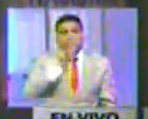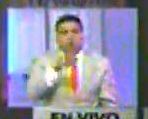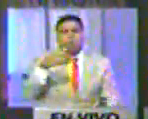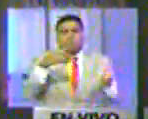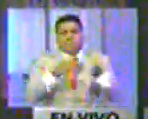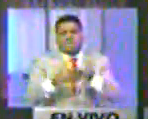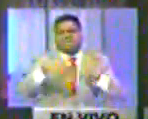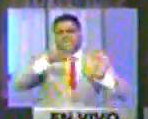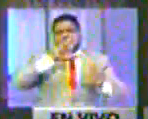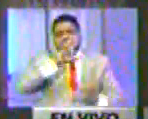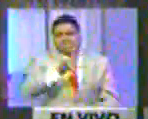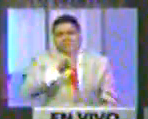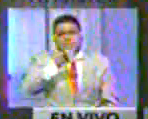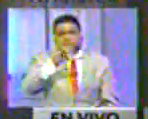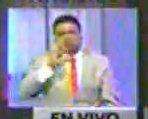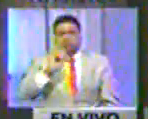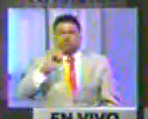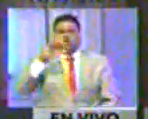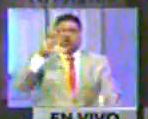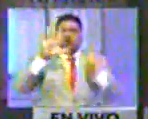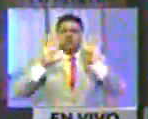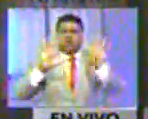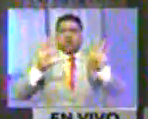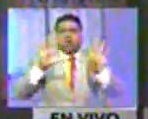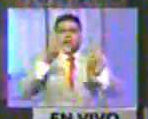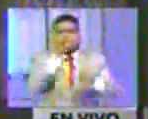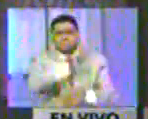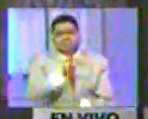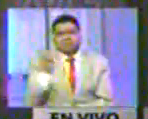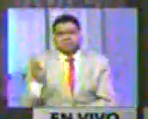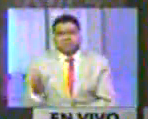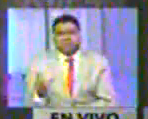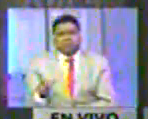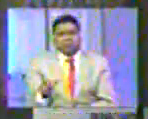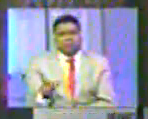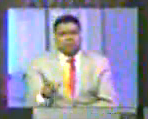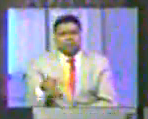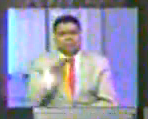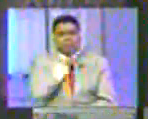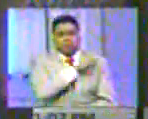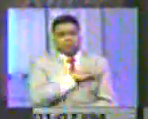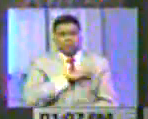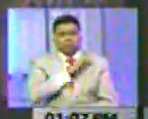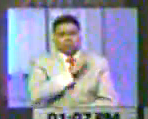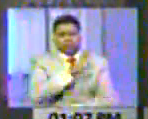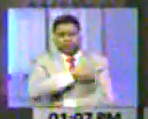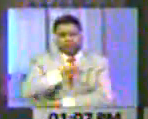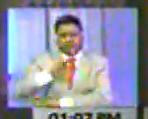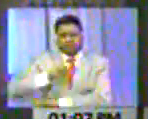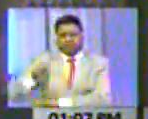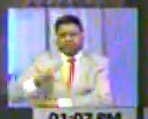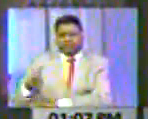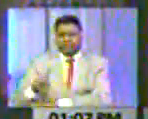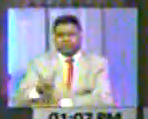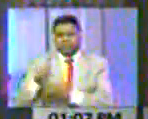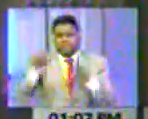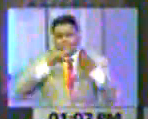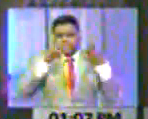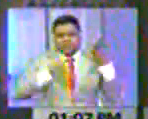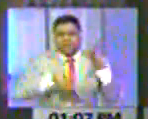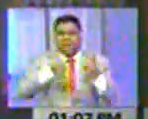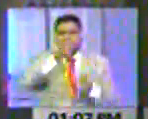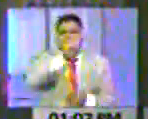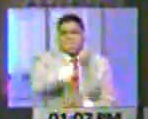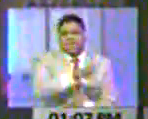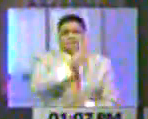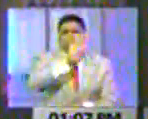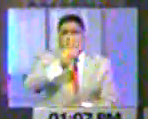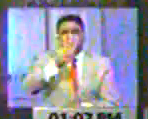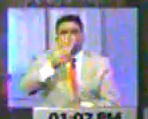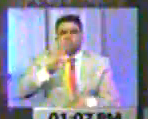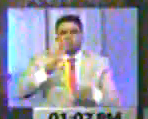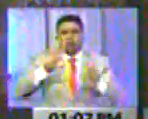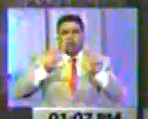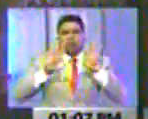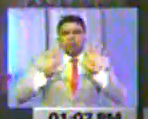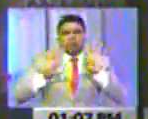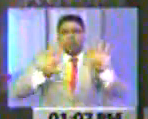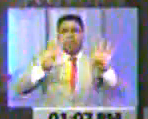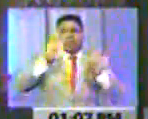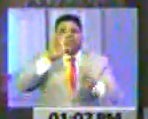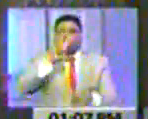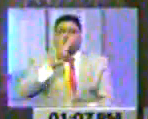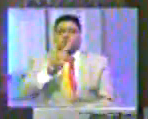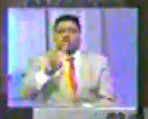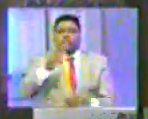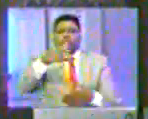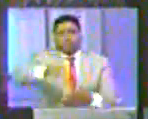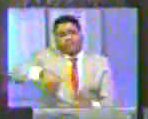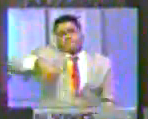2.399 sujetos por la comisión de diferentes delitos, hemos incautado 1.492 armas de fuego,